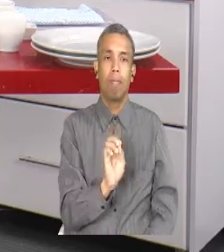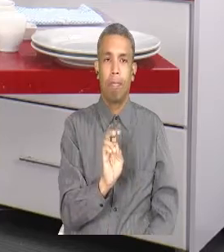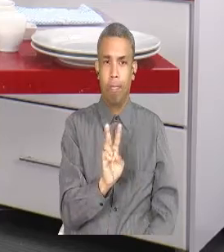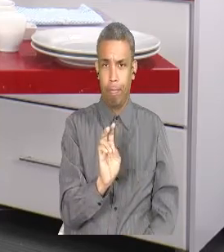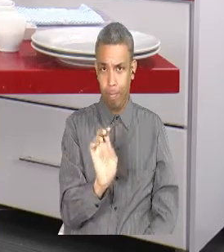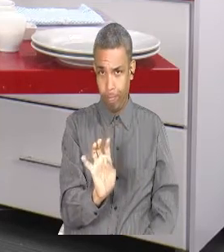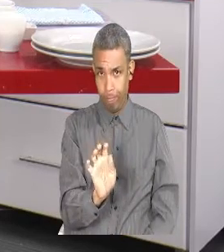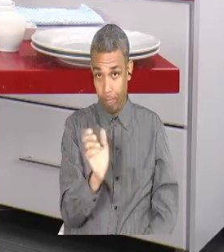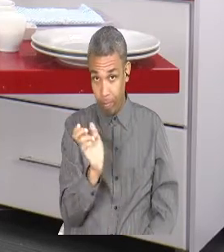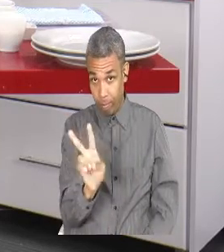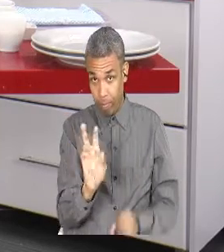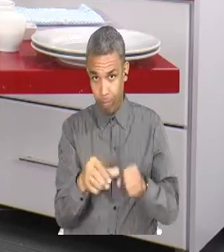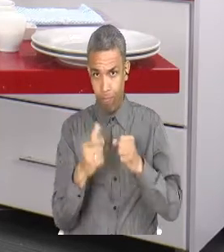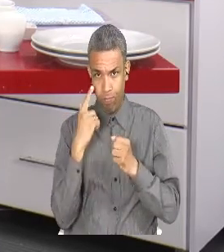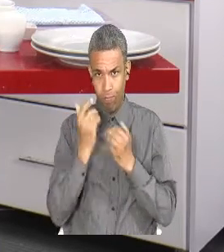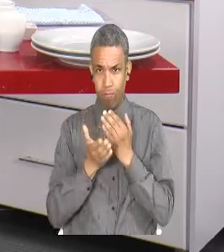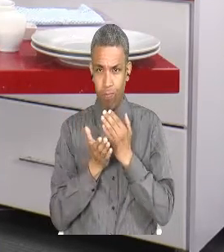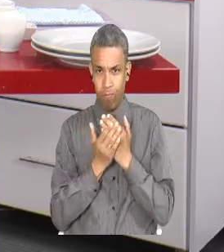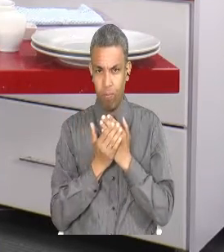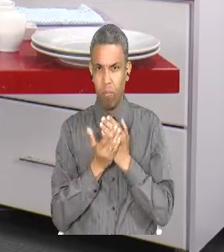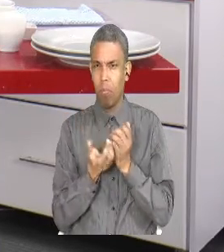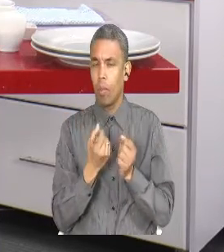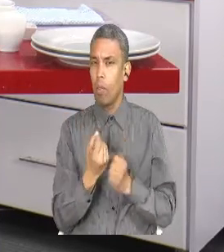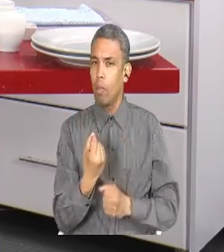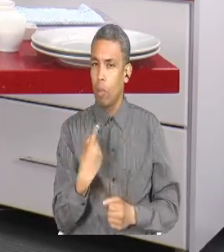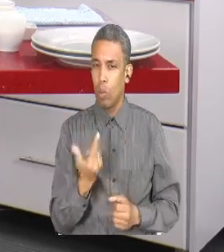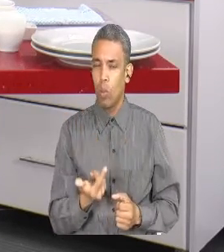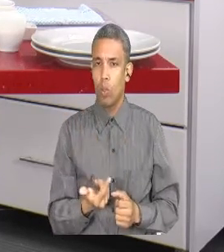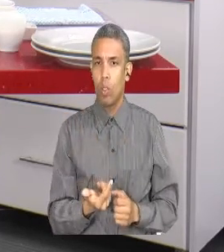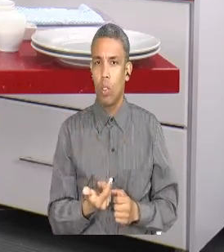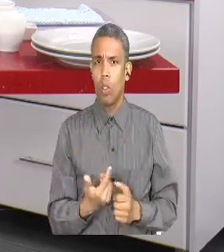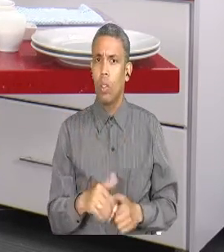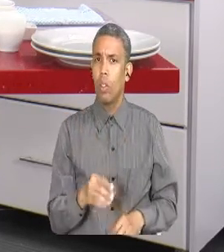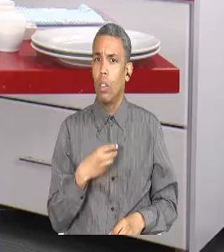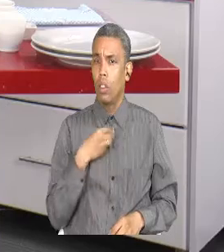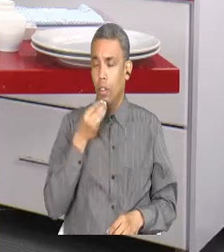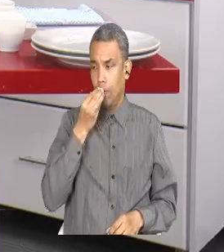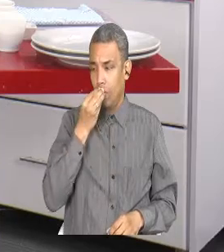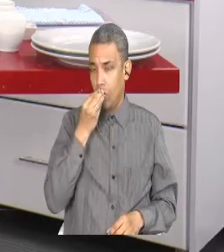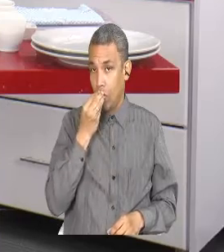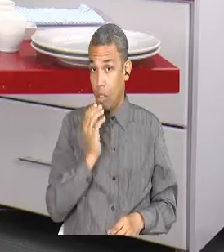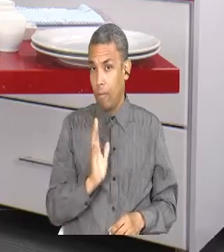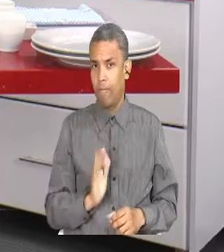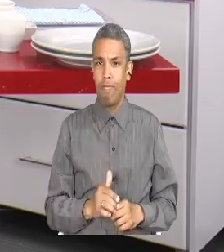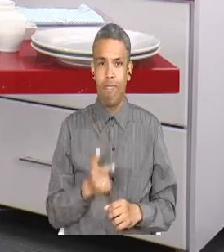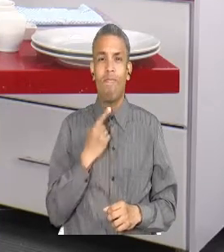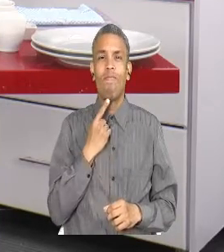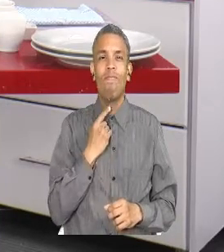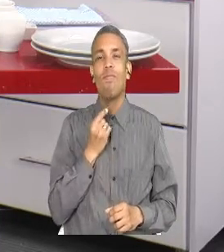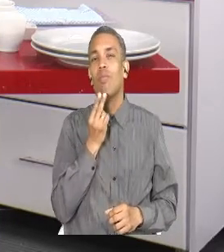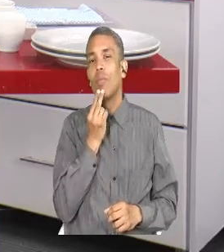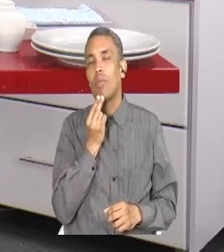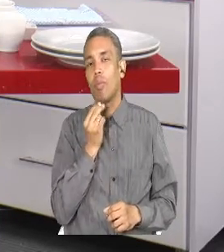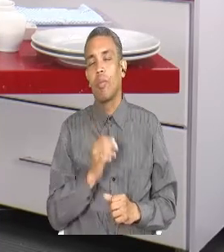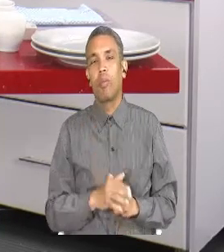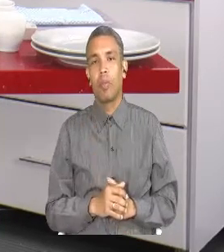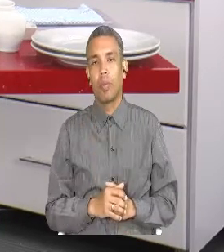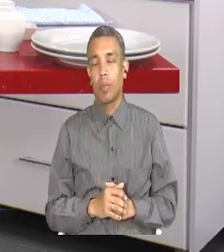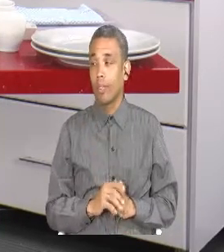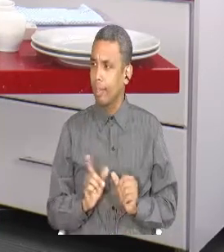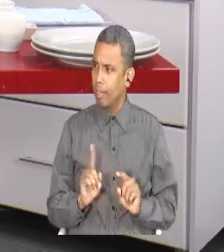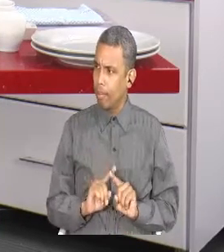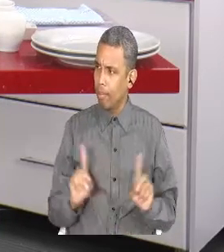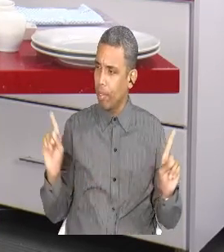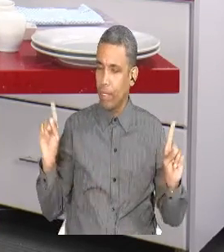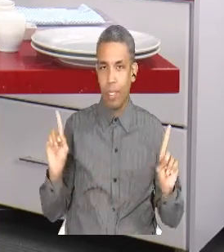marquen ya y se comuniquen. Aparte de todo, que miren, la receta del día de hoy está súper deliciosa, súper dulce, súper riquísima. Y diferente. Y diferente.